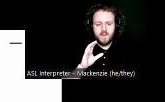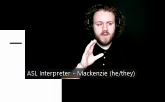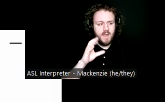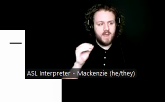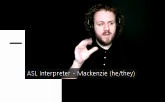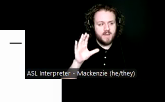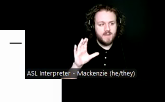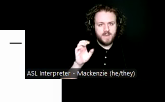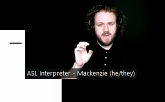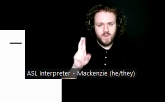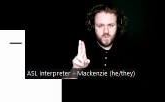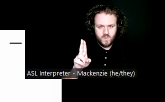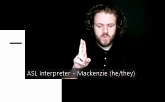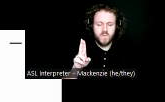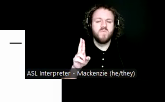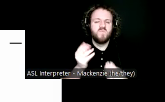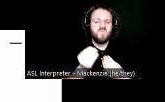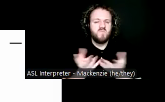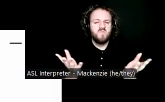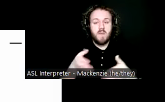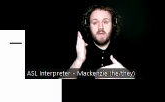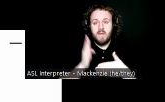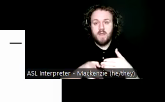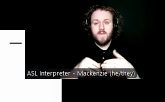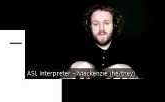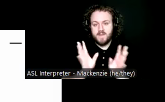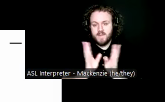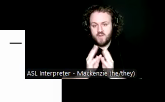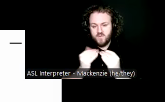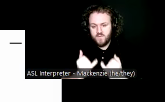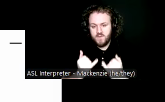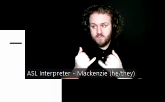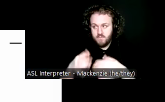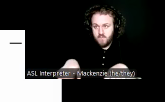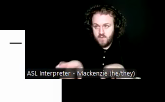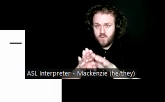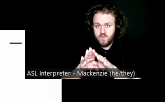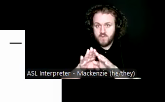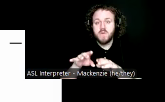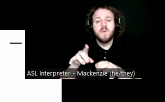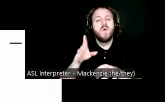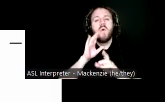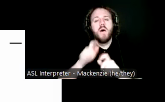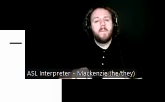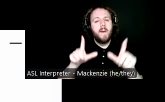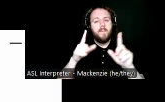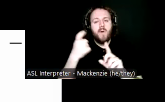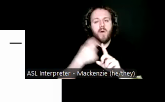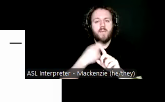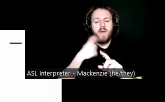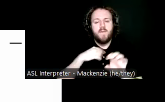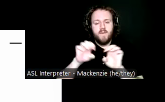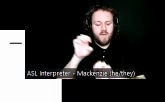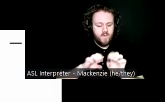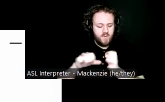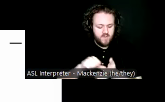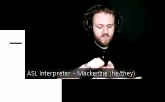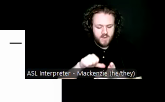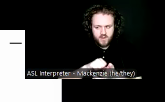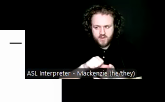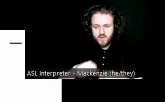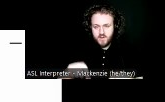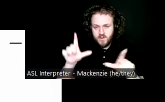estar ofreciendo información de las unidades de equivalente de crédito. En inglés